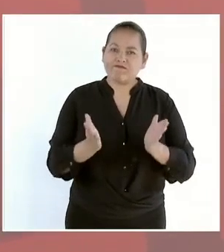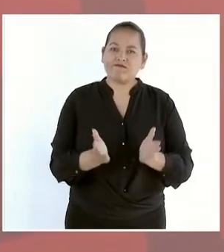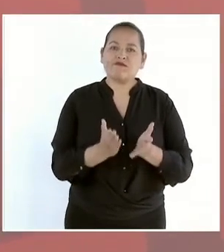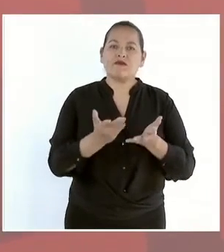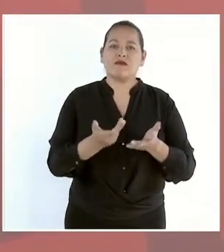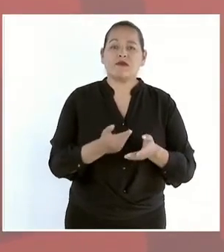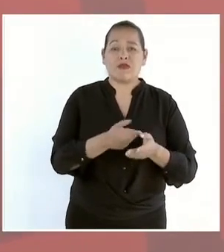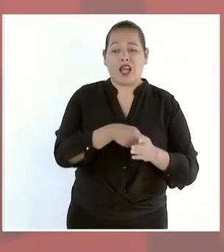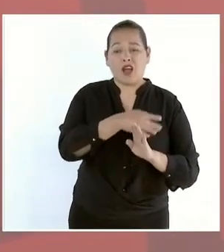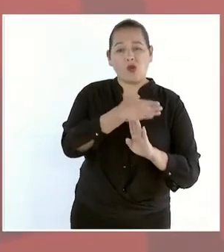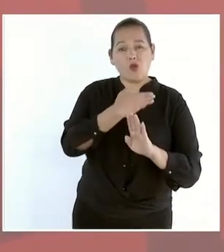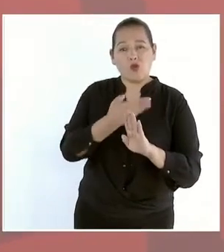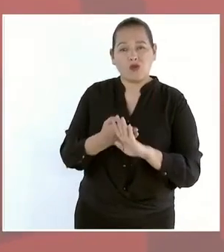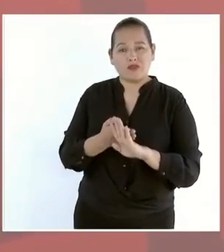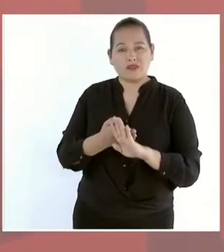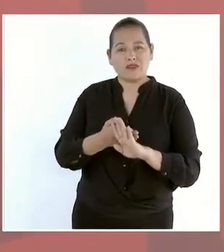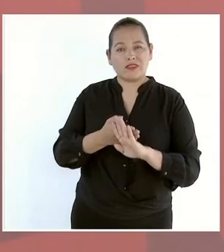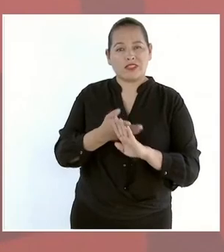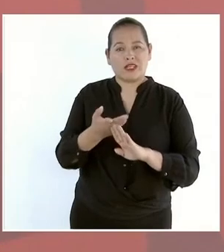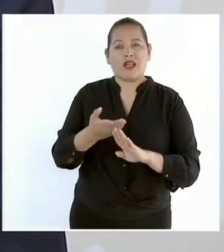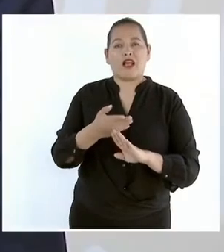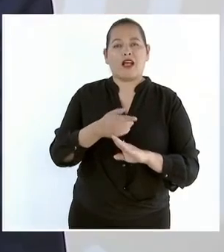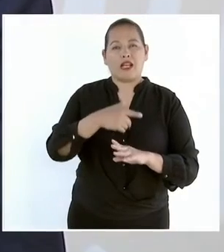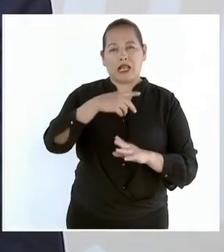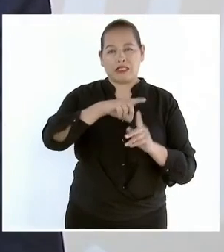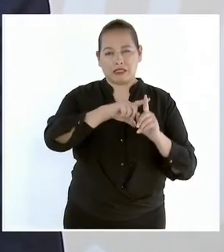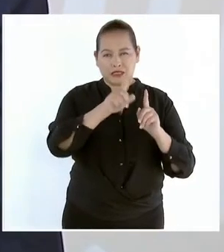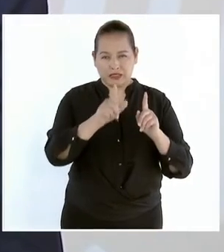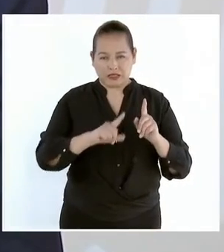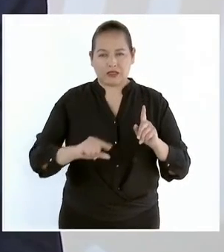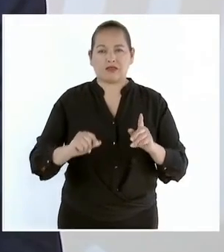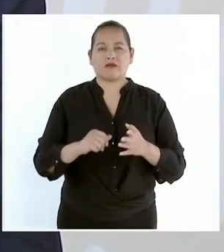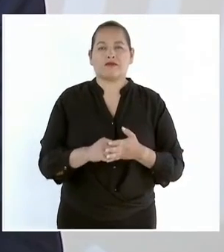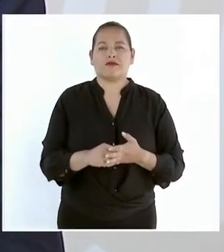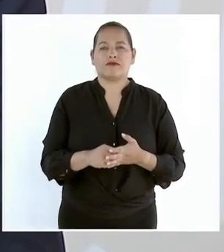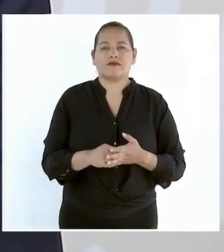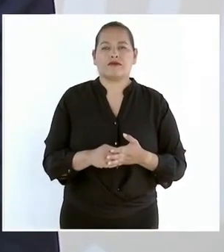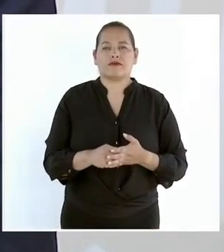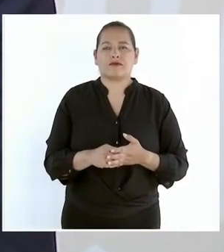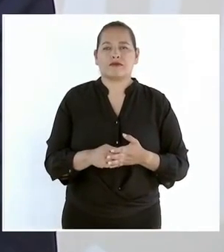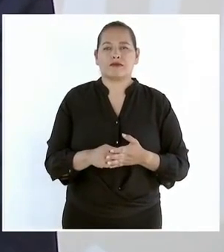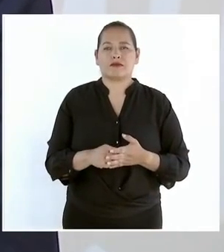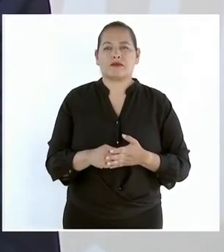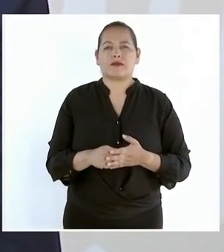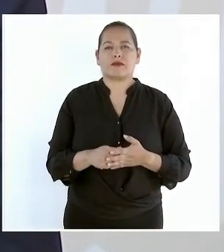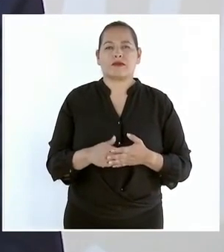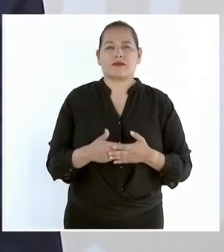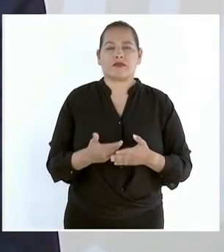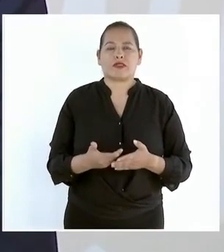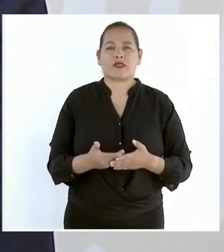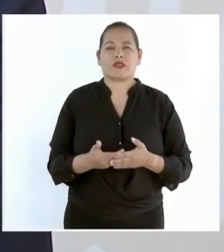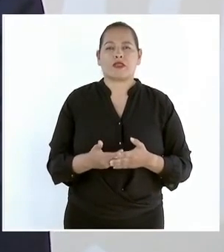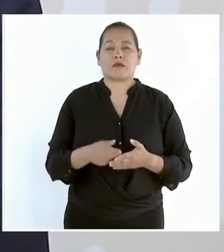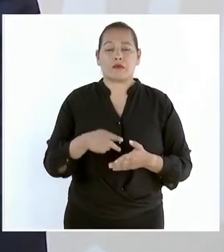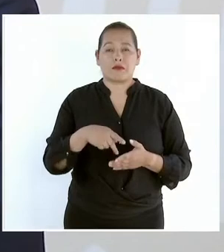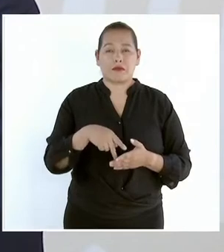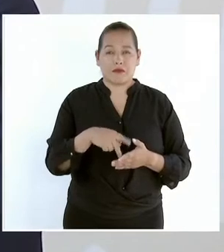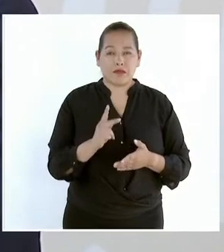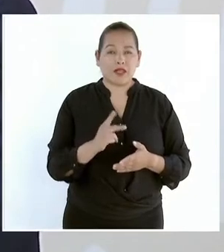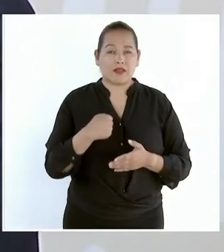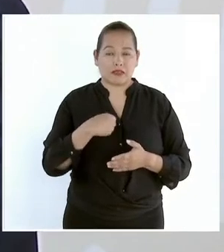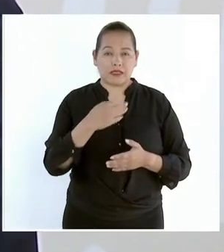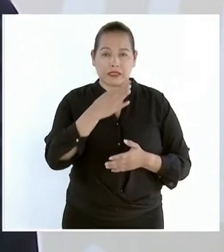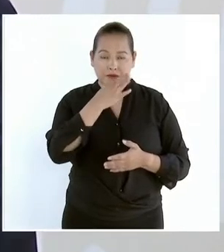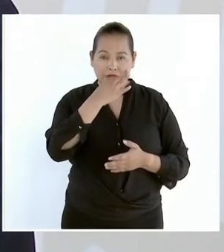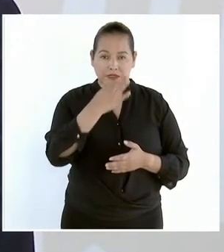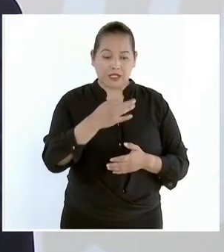nación invasora no sin reafirmar la convicción de que el